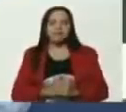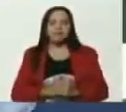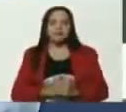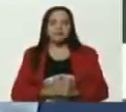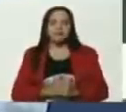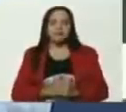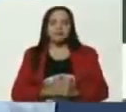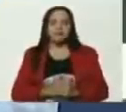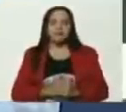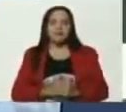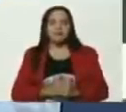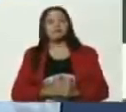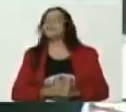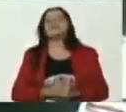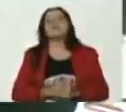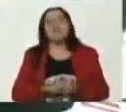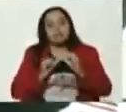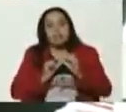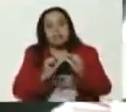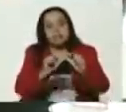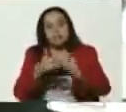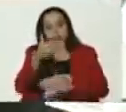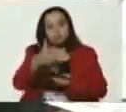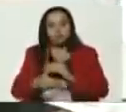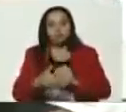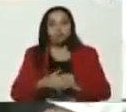Y seguimos adelante.